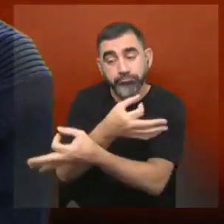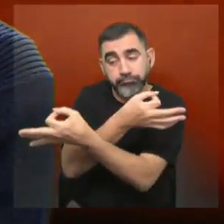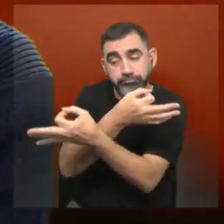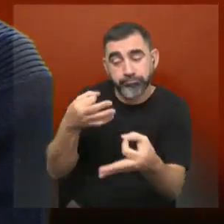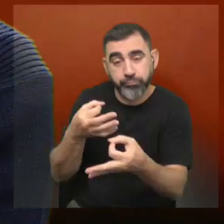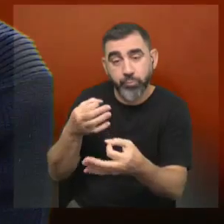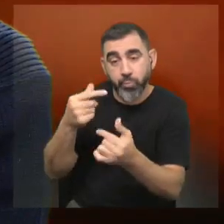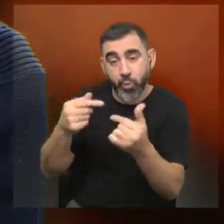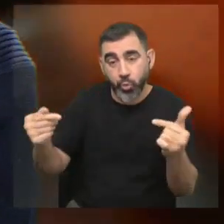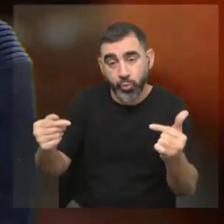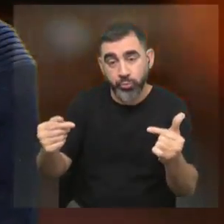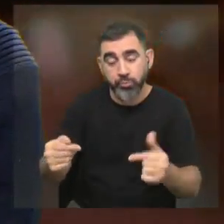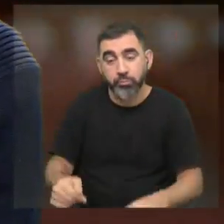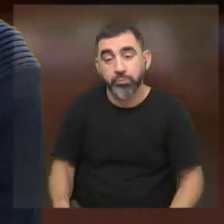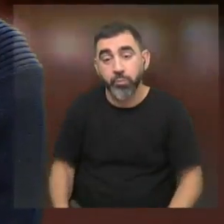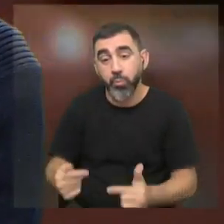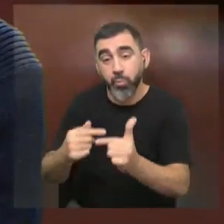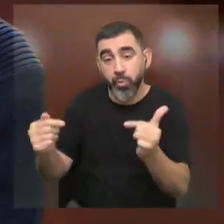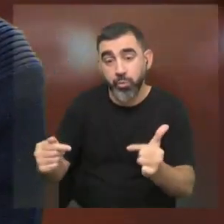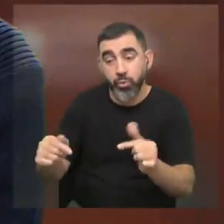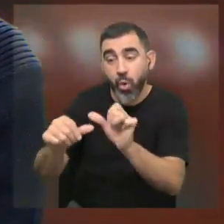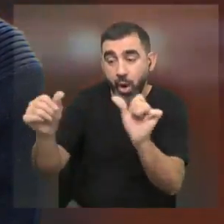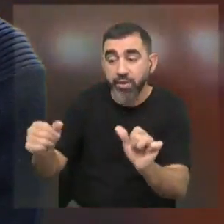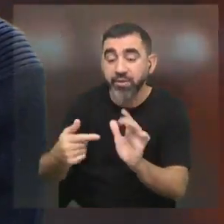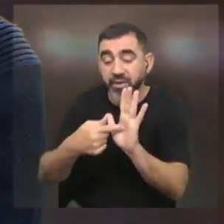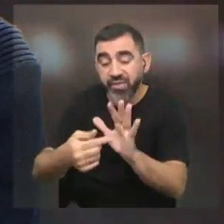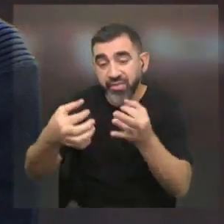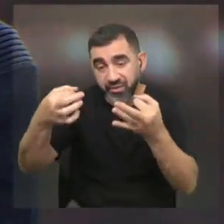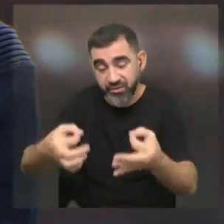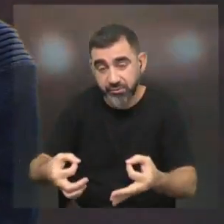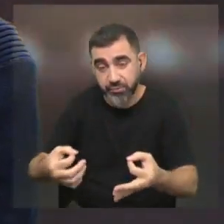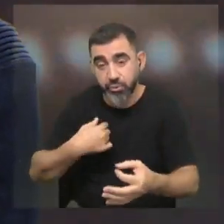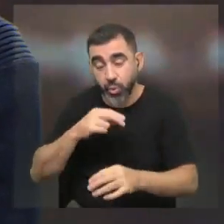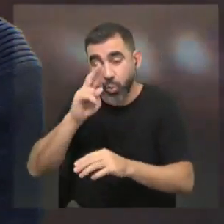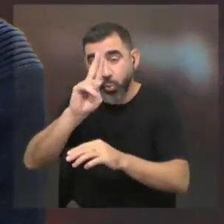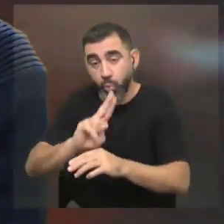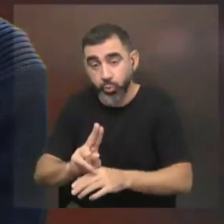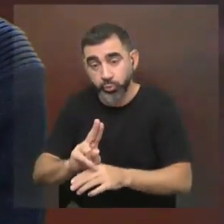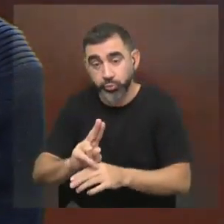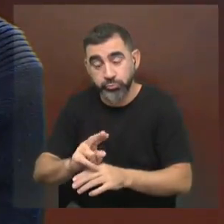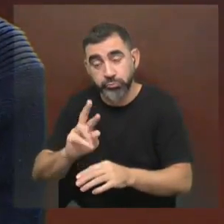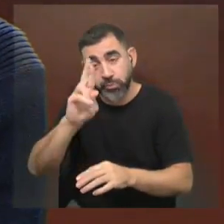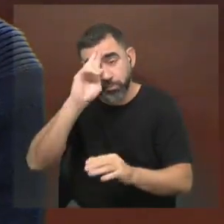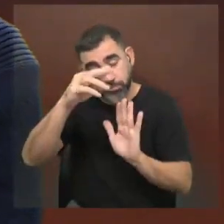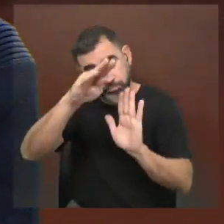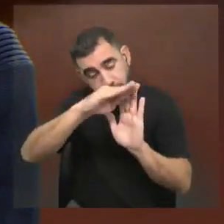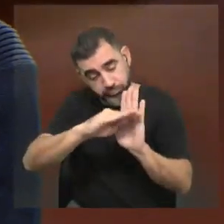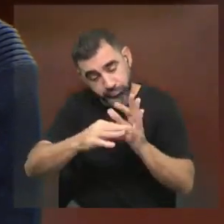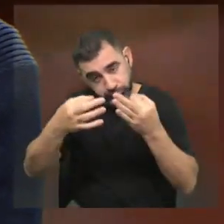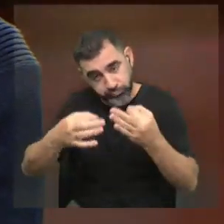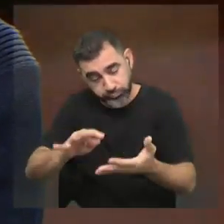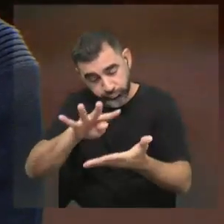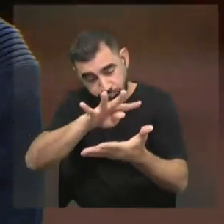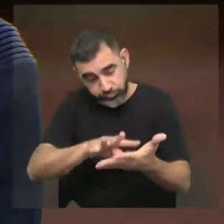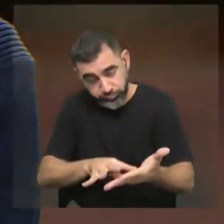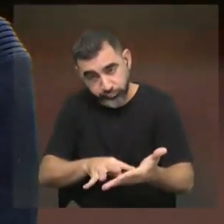y en los ríos y embalses, por ejemplo, del río Uruguay o del río Negro.